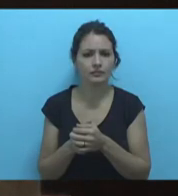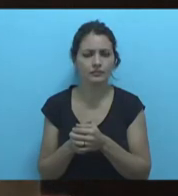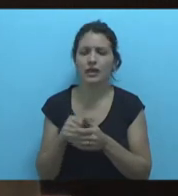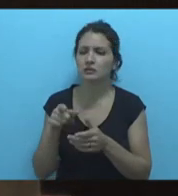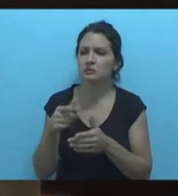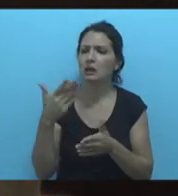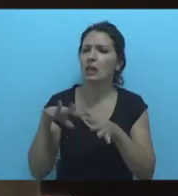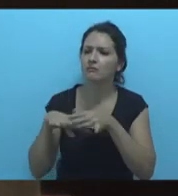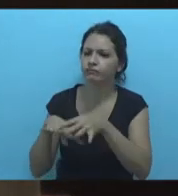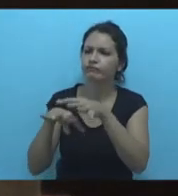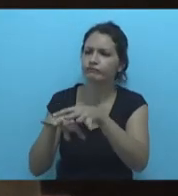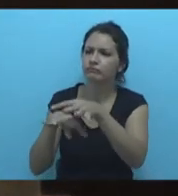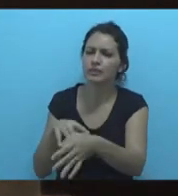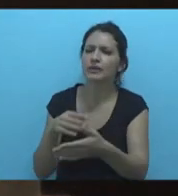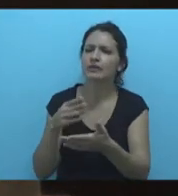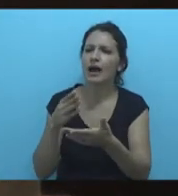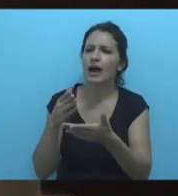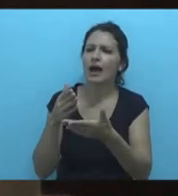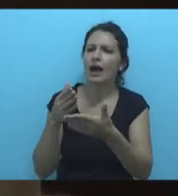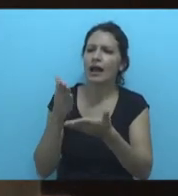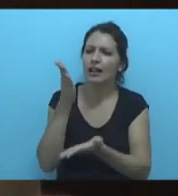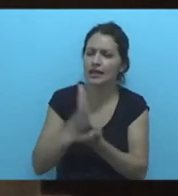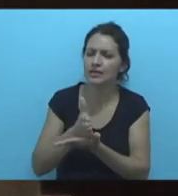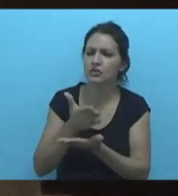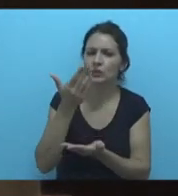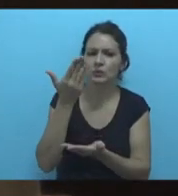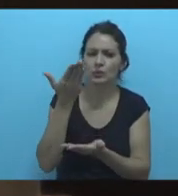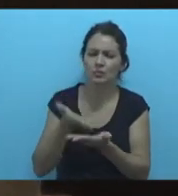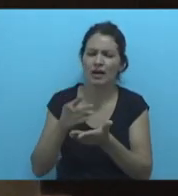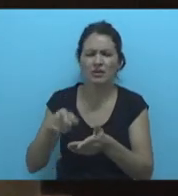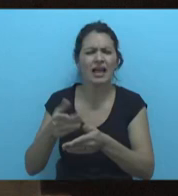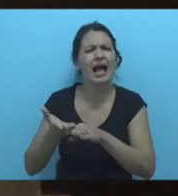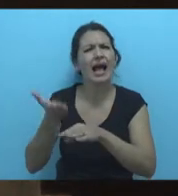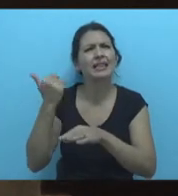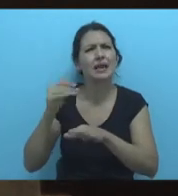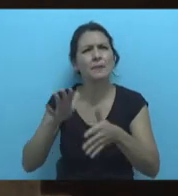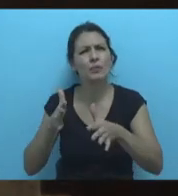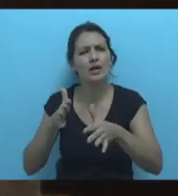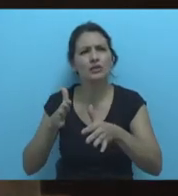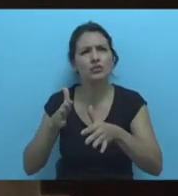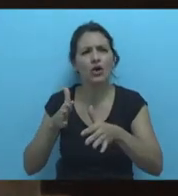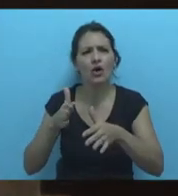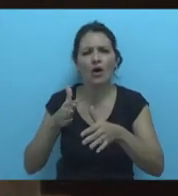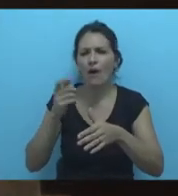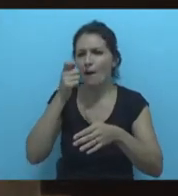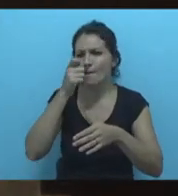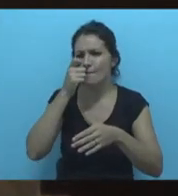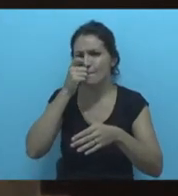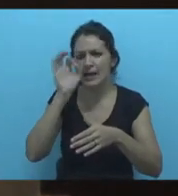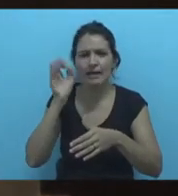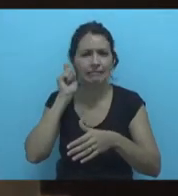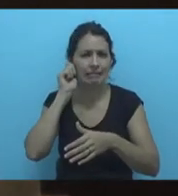un militante de derechos humanos, cuando comenzaron los juicios de la verdad, él era un joven de aproximadamente 20 años y